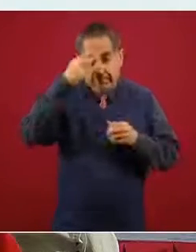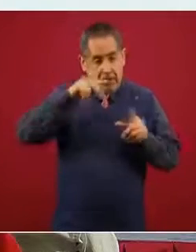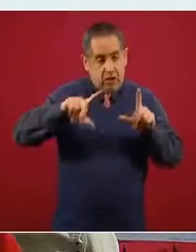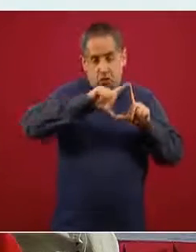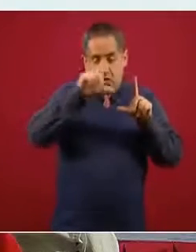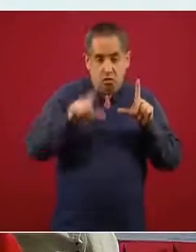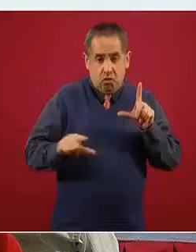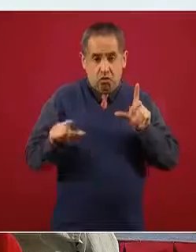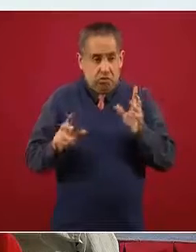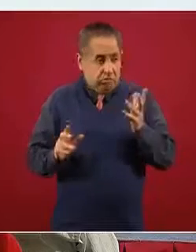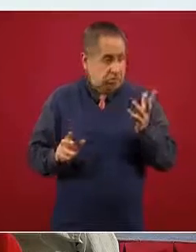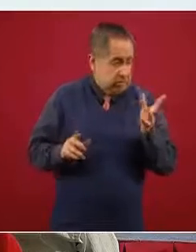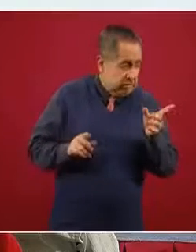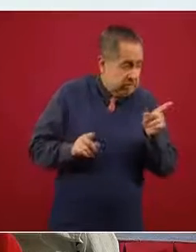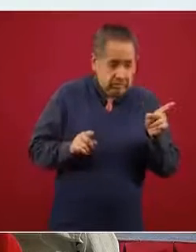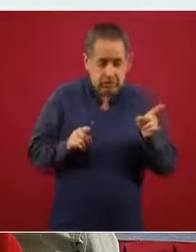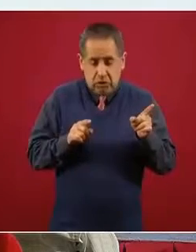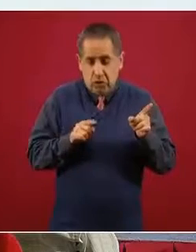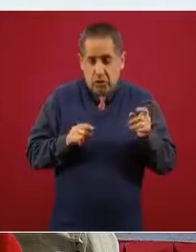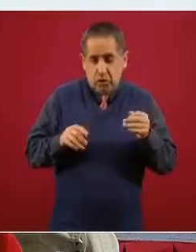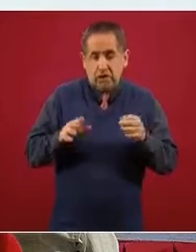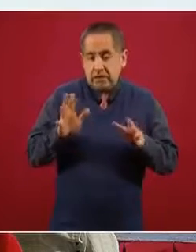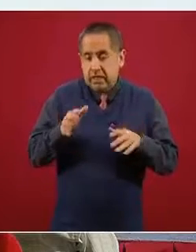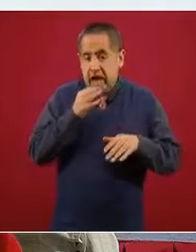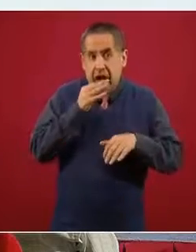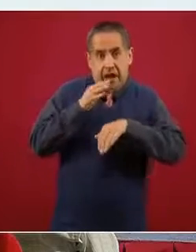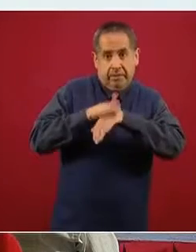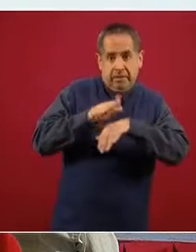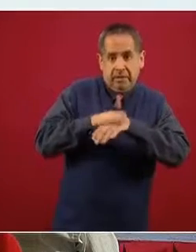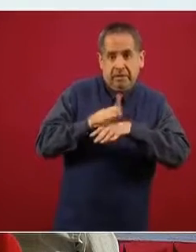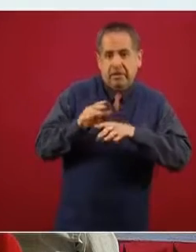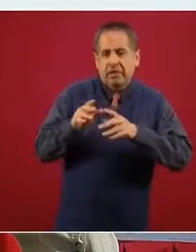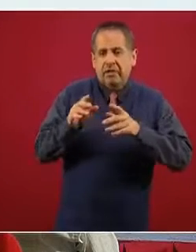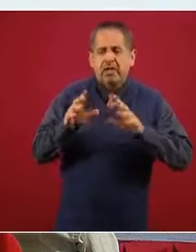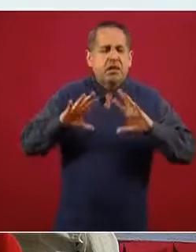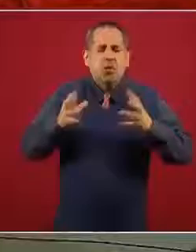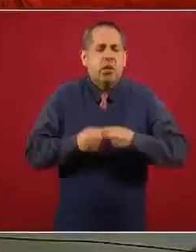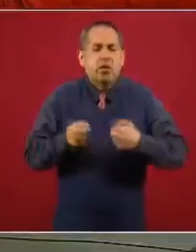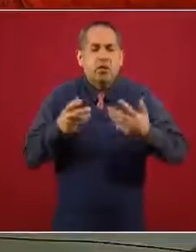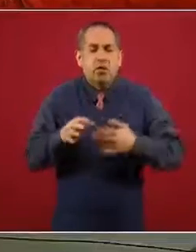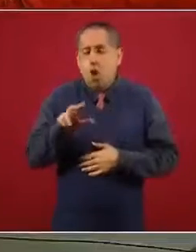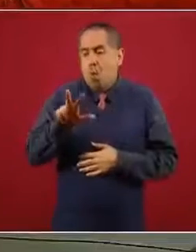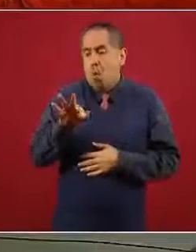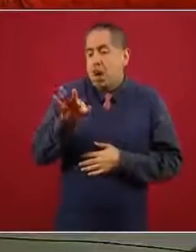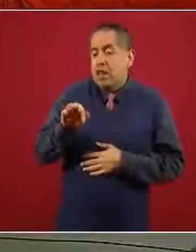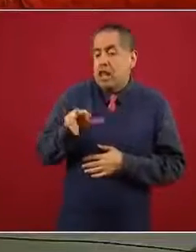México, en función de los casos que se han notificado al sistema de vigilancia epidemiológica,